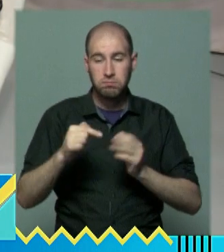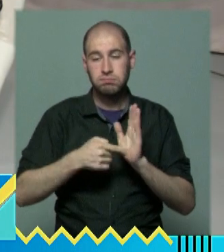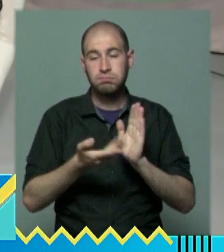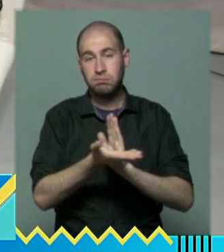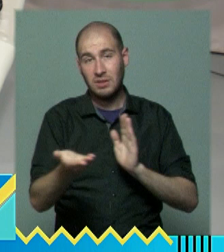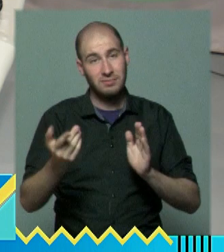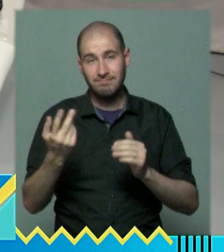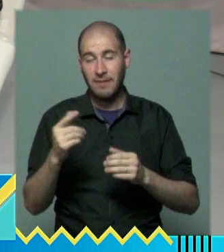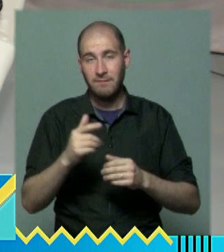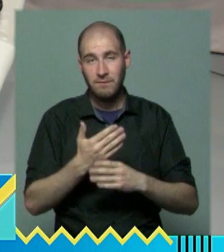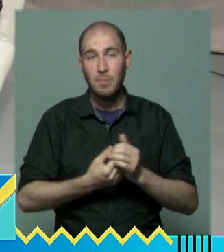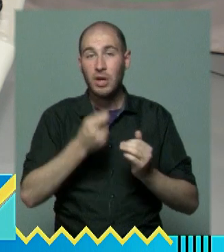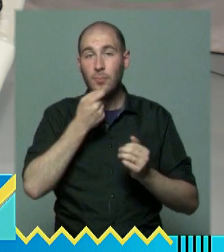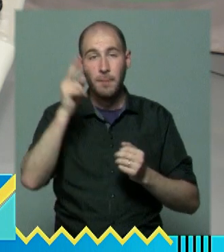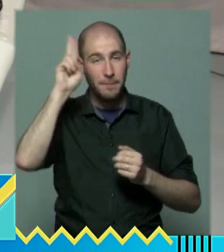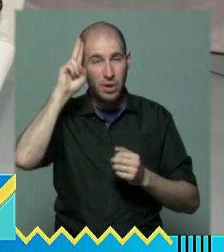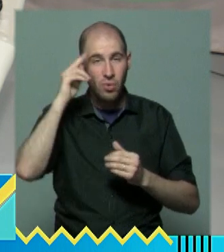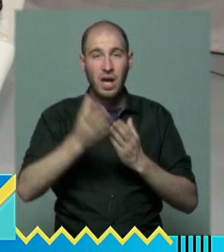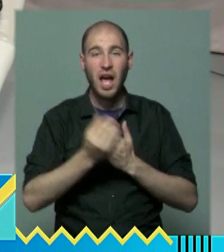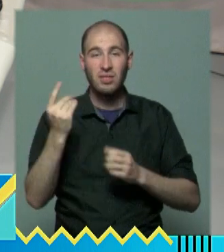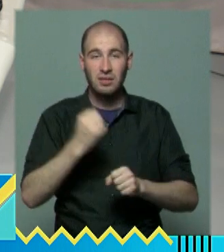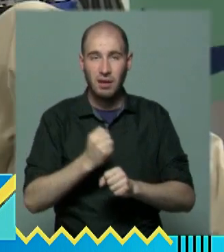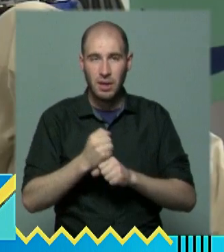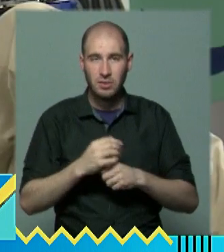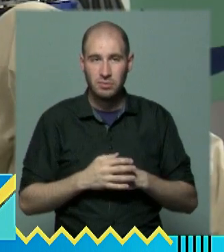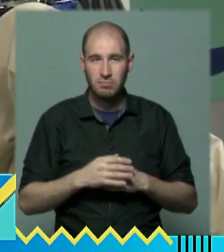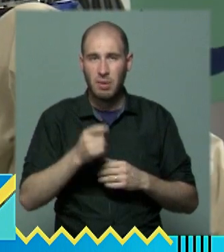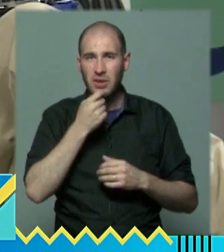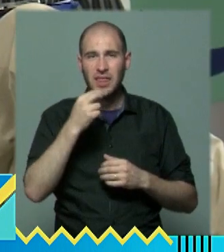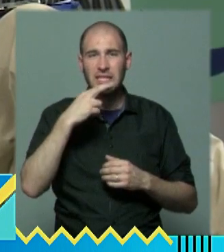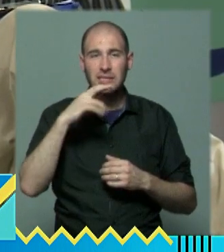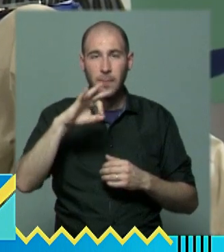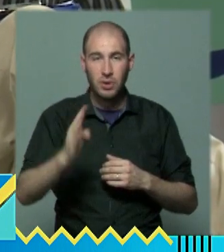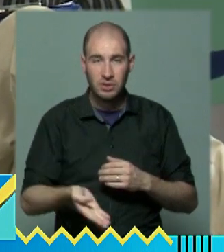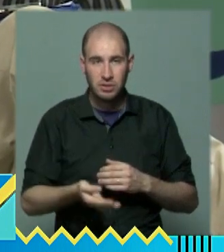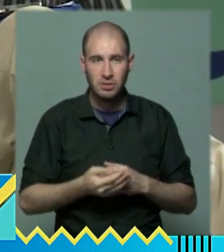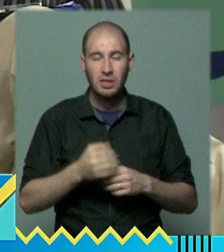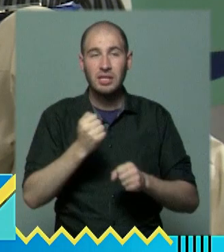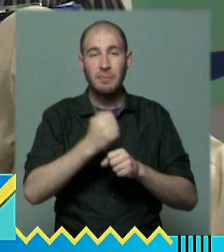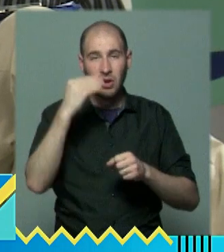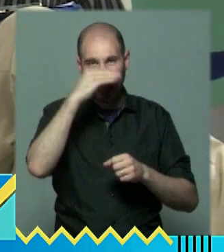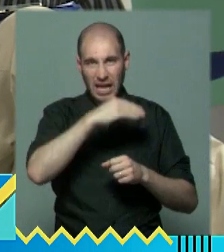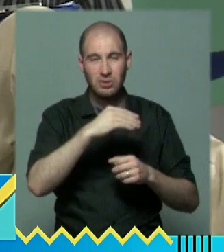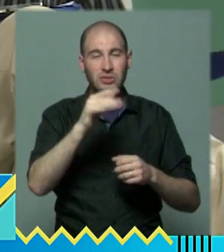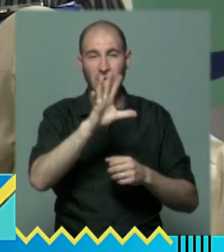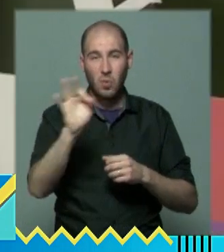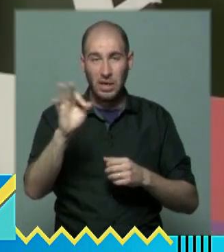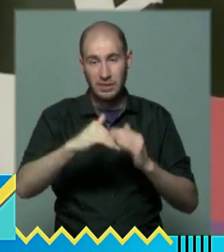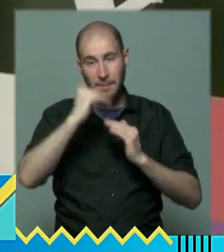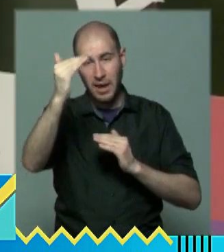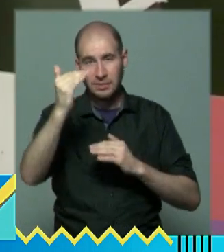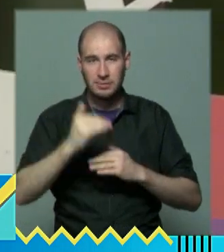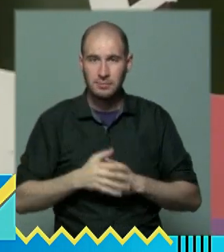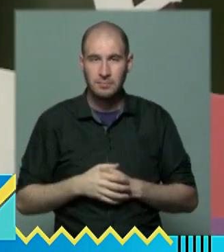visualizado que no es así. En Perú los costos laborales no superan el 17% y la informalidad supera el 50%. O sea, claro.